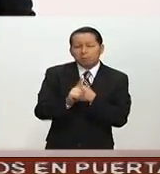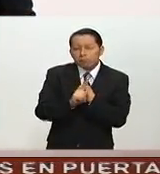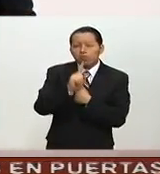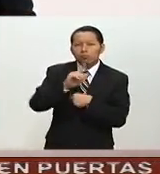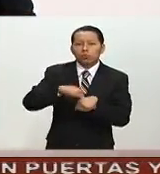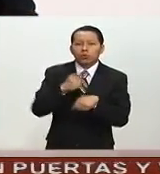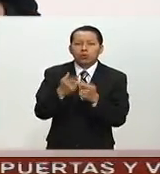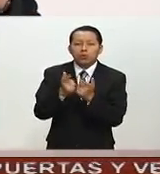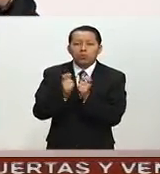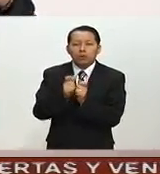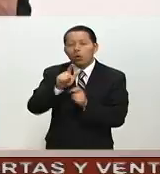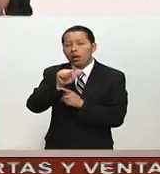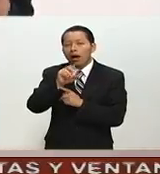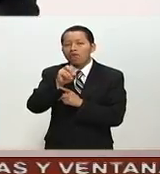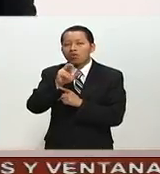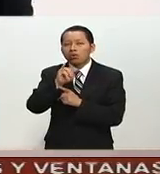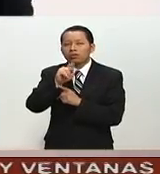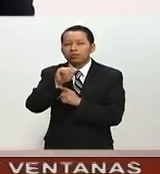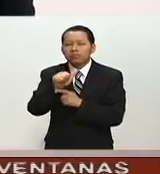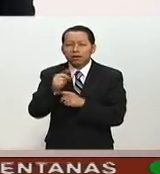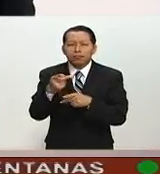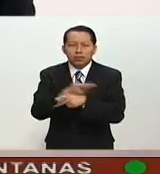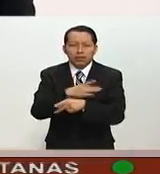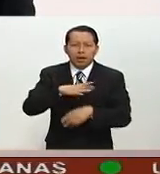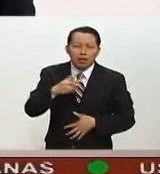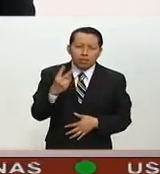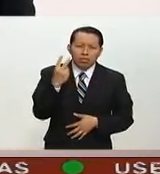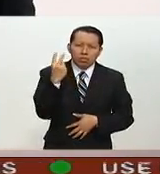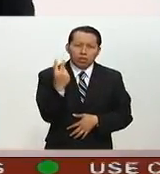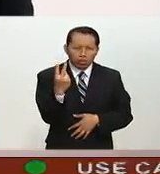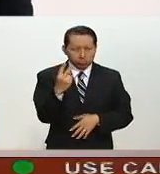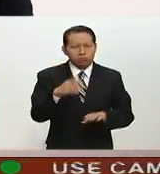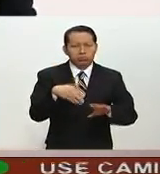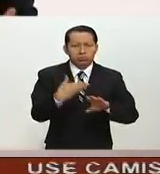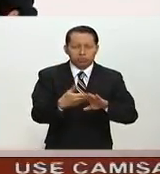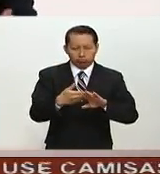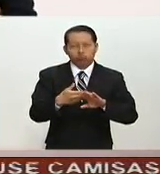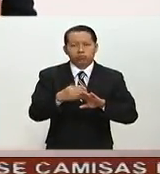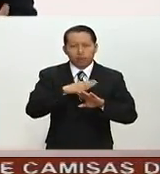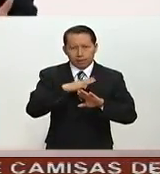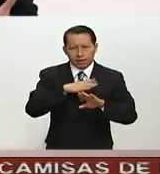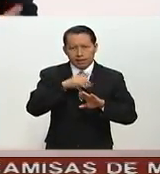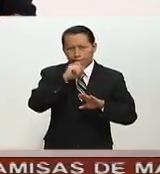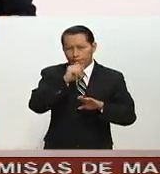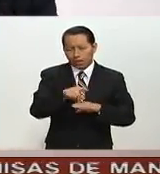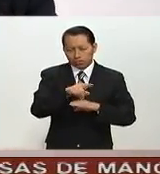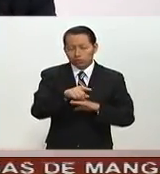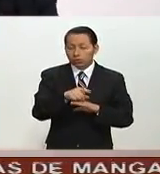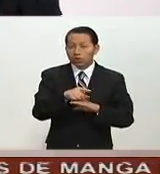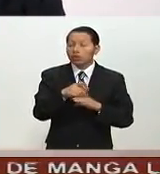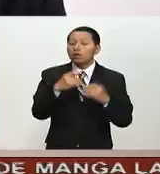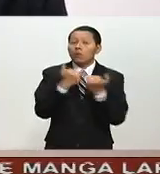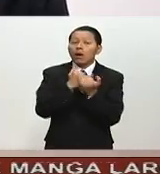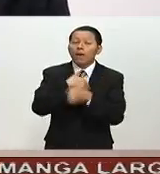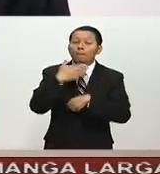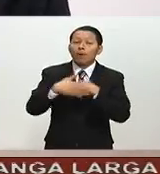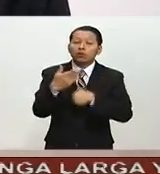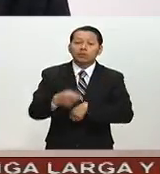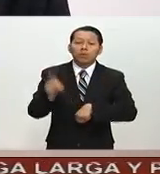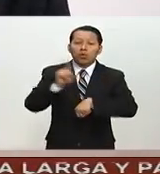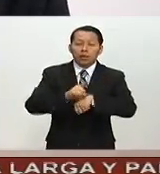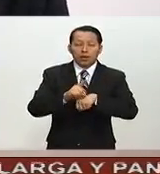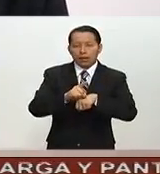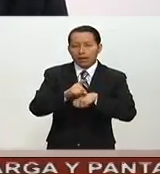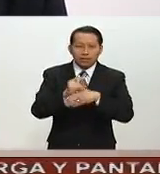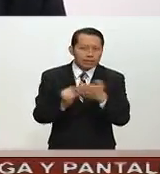del Partido Laborista. Le han surgido ya dos opositores o competidores a Corbyn, y en los próximos días tendrá que